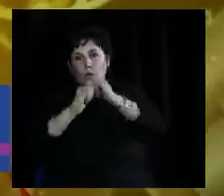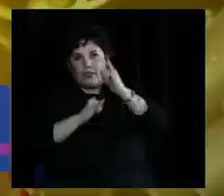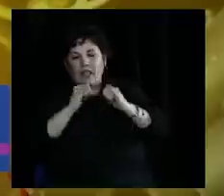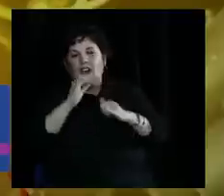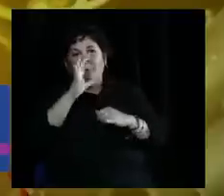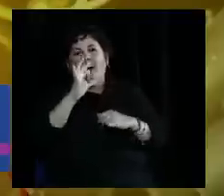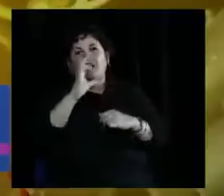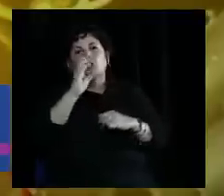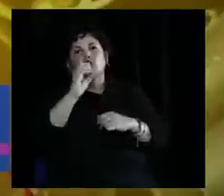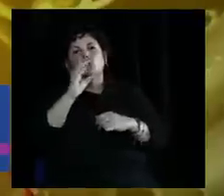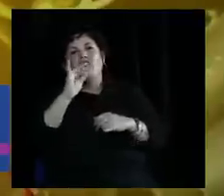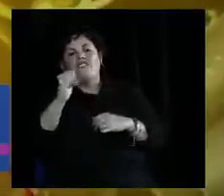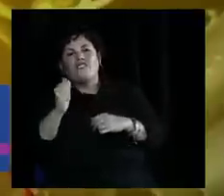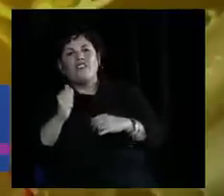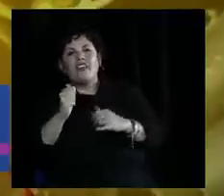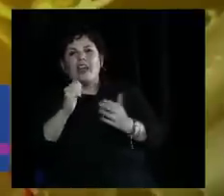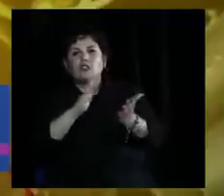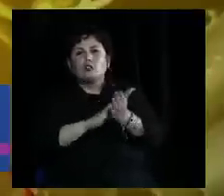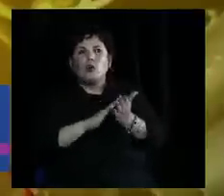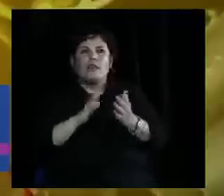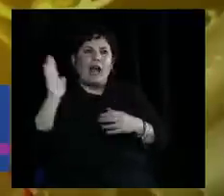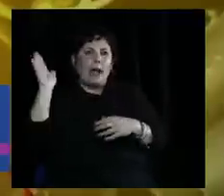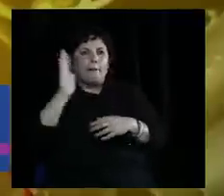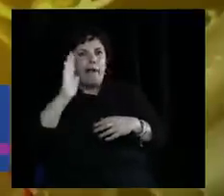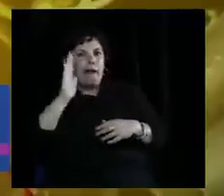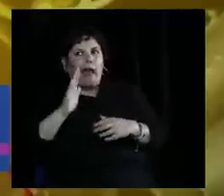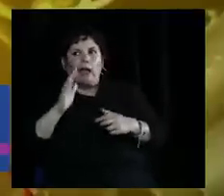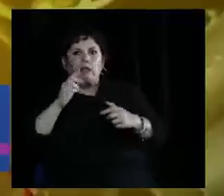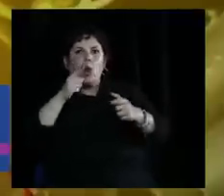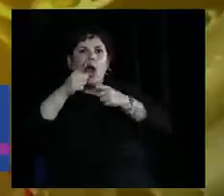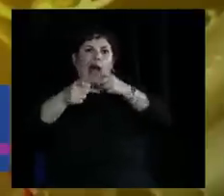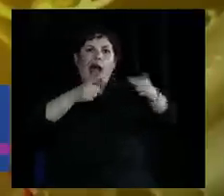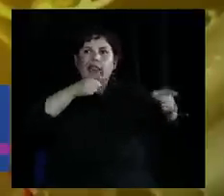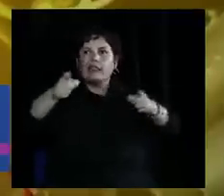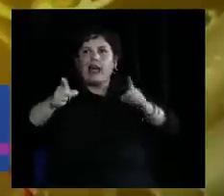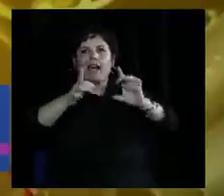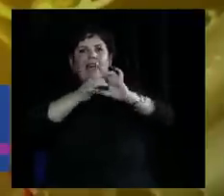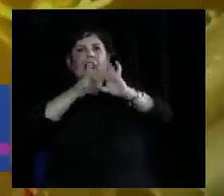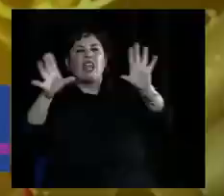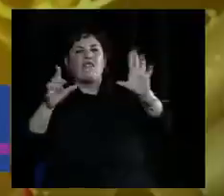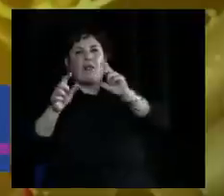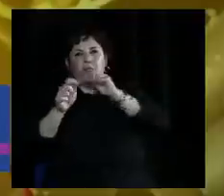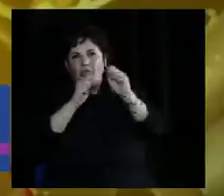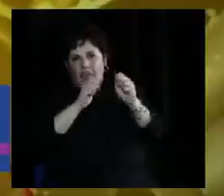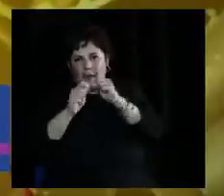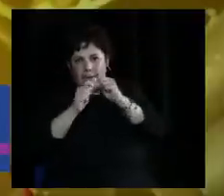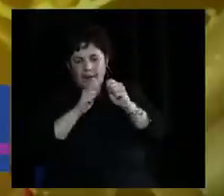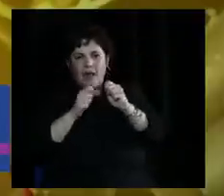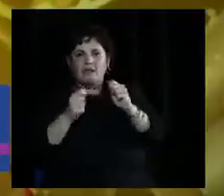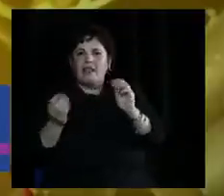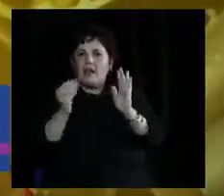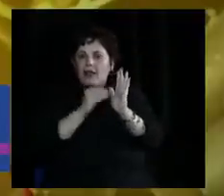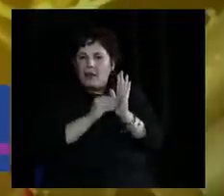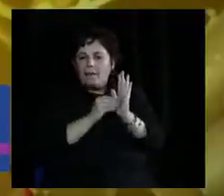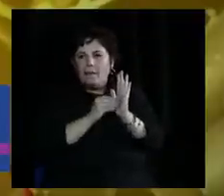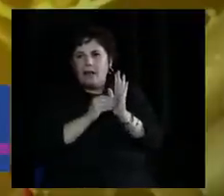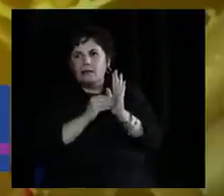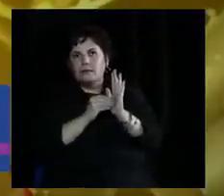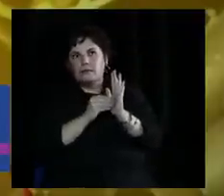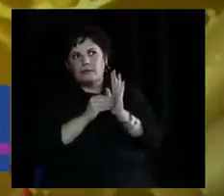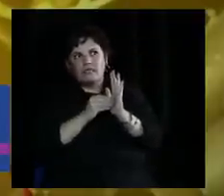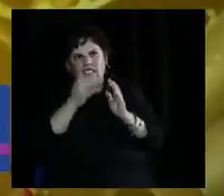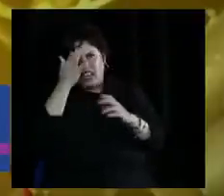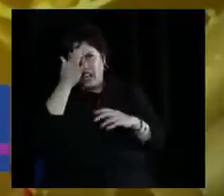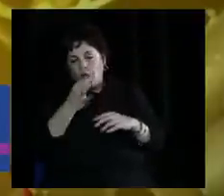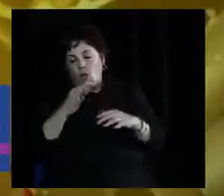de los amenazas o ataques a la libertad de prensa. Y además lo hace, creo que